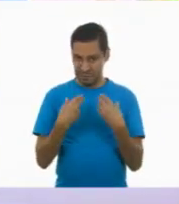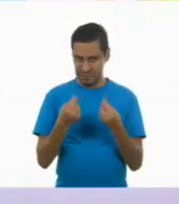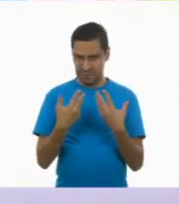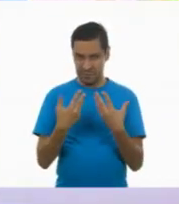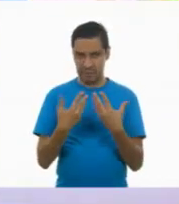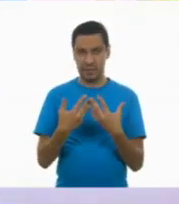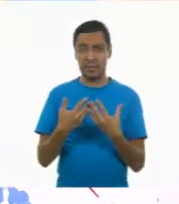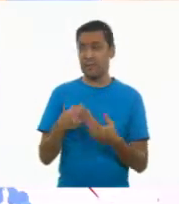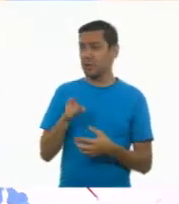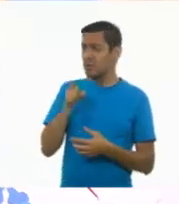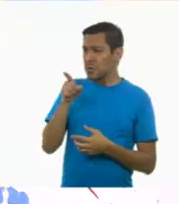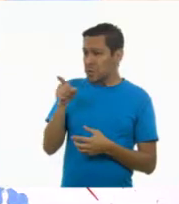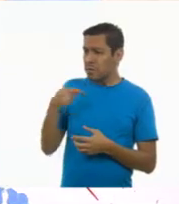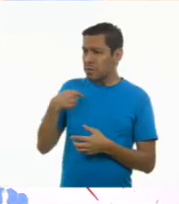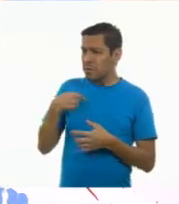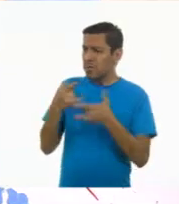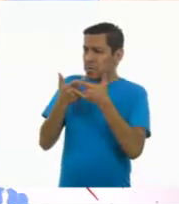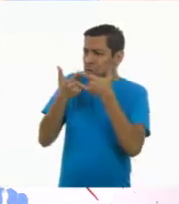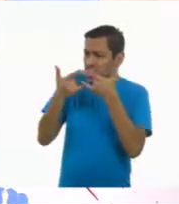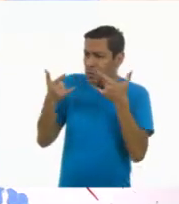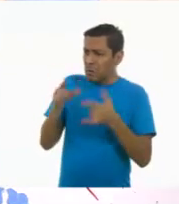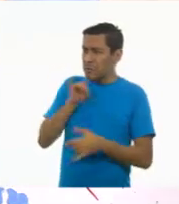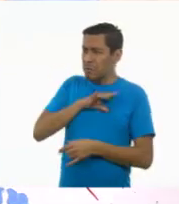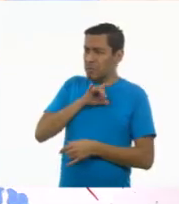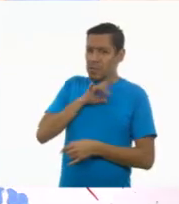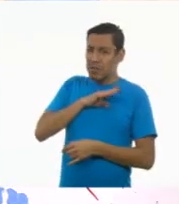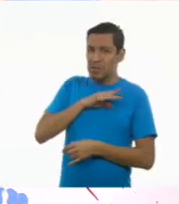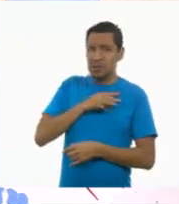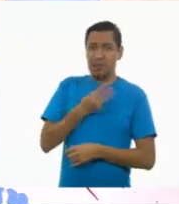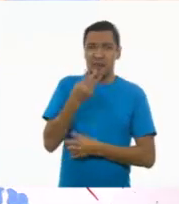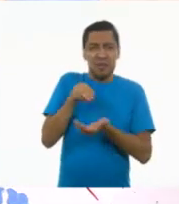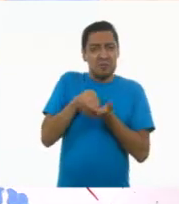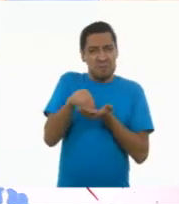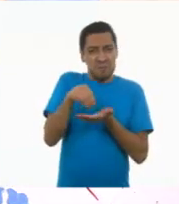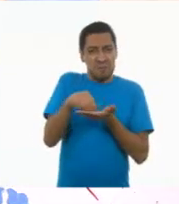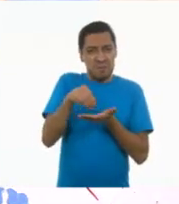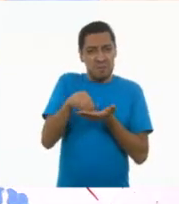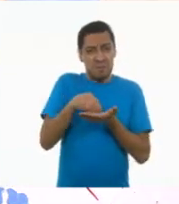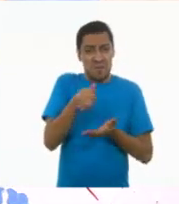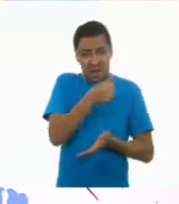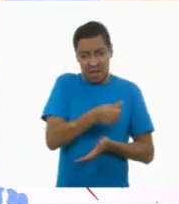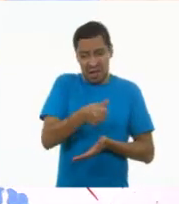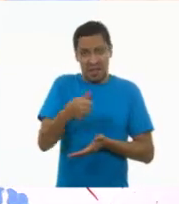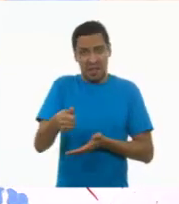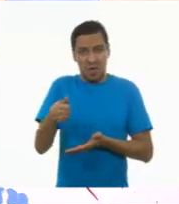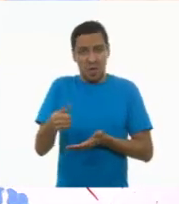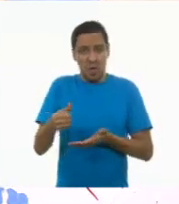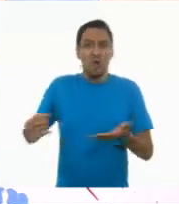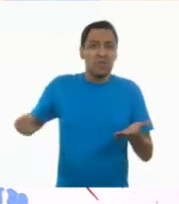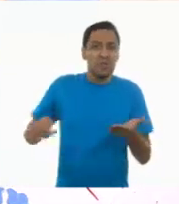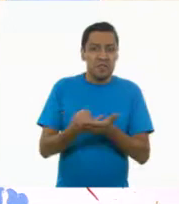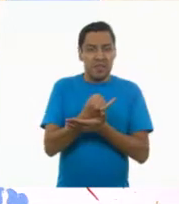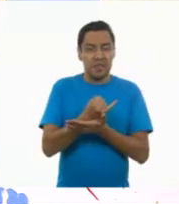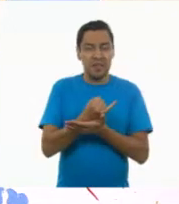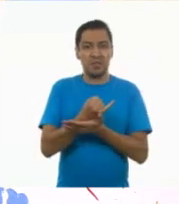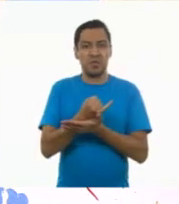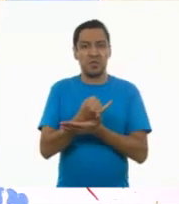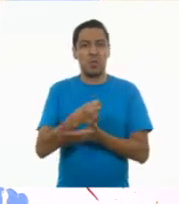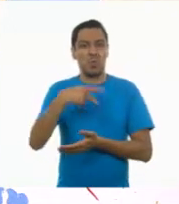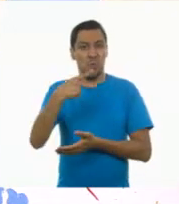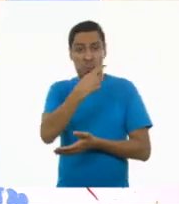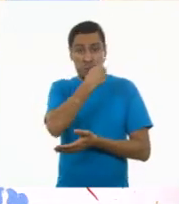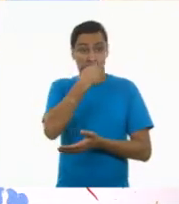dio mucho miedo, los tres cochinitos, en donde cada uno de ellos ejerció el derecho de tomar sus